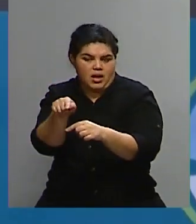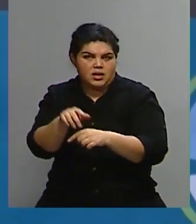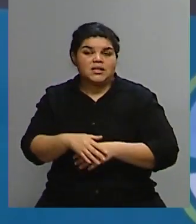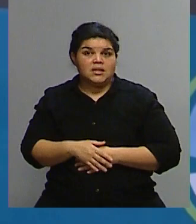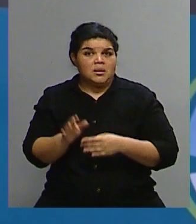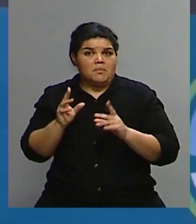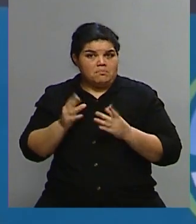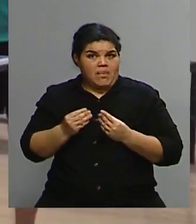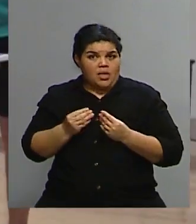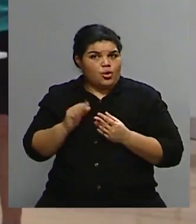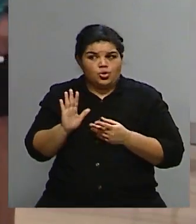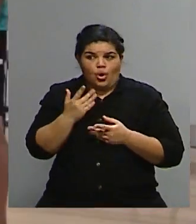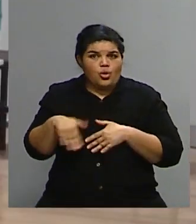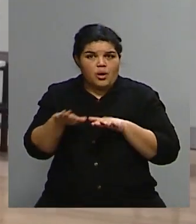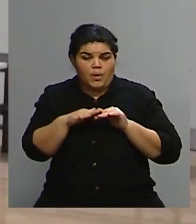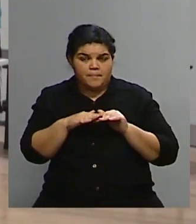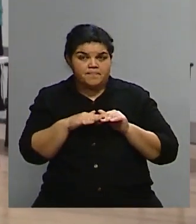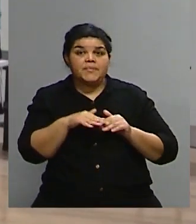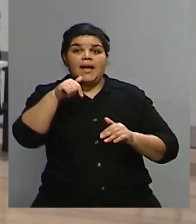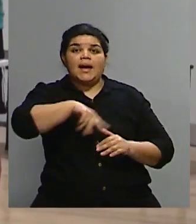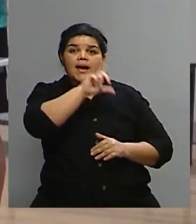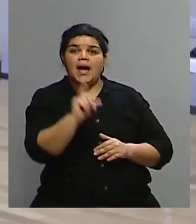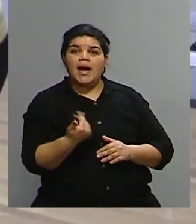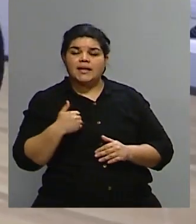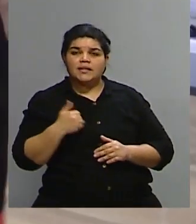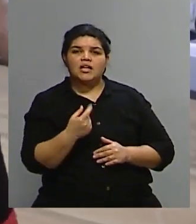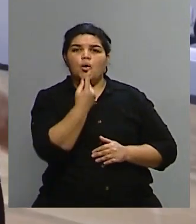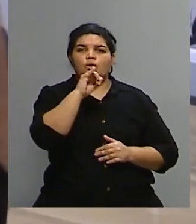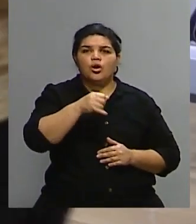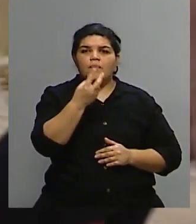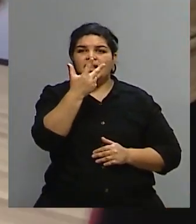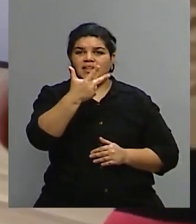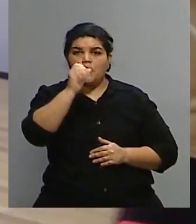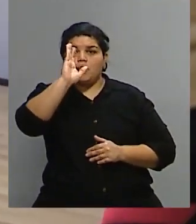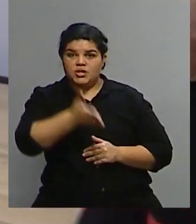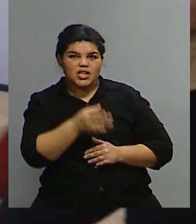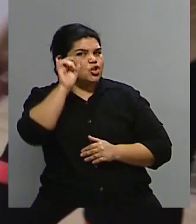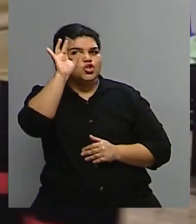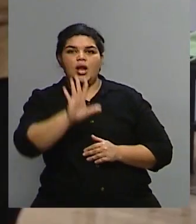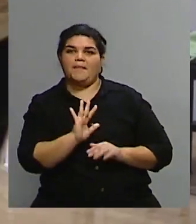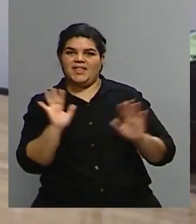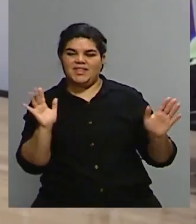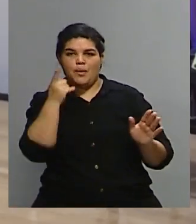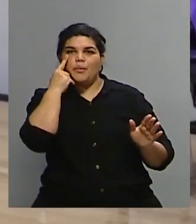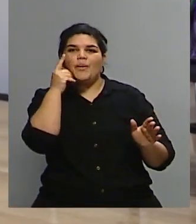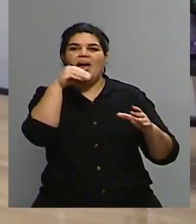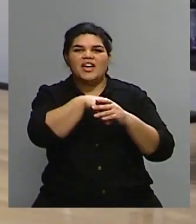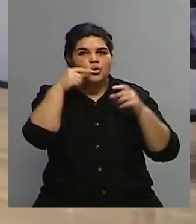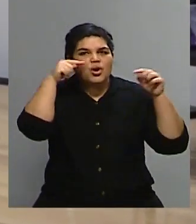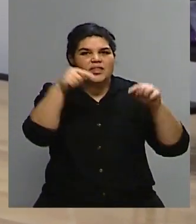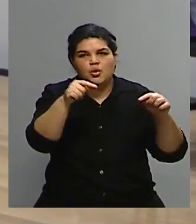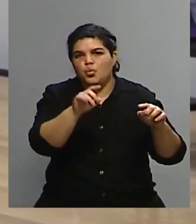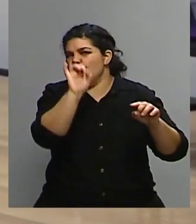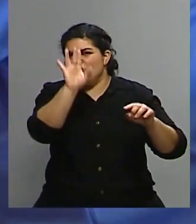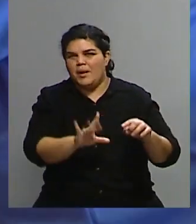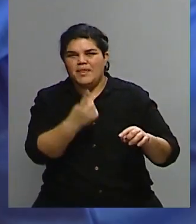decir, solamente el 1,3% de la población vive en residencias de larga estadía. Es un número bastante reducido. Sin